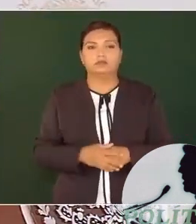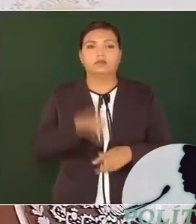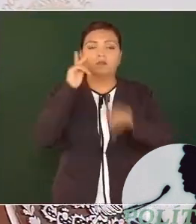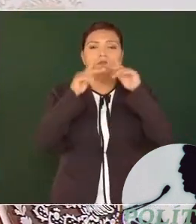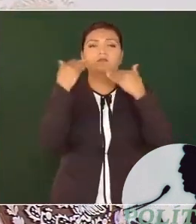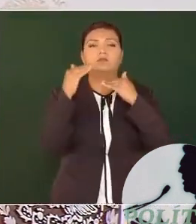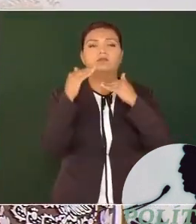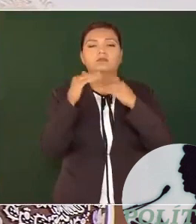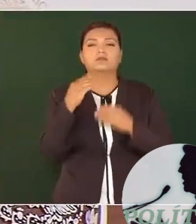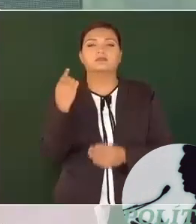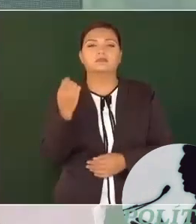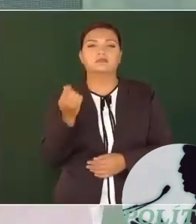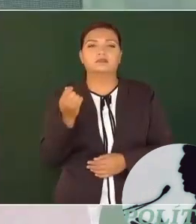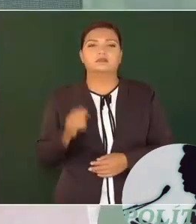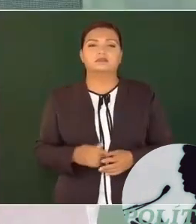hablamos de que